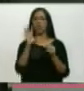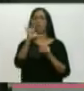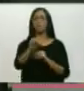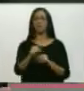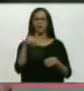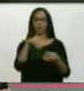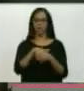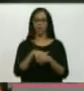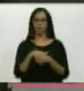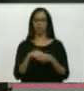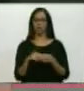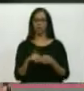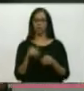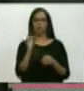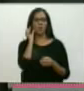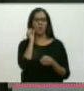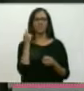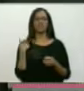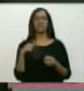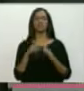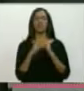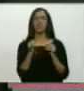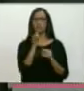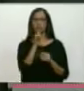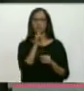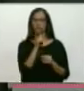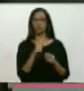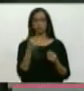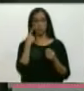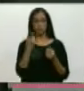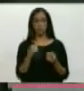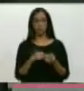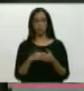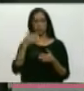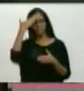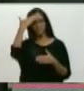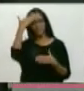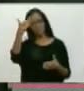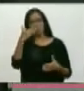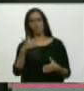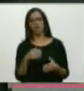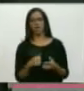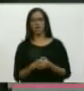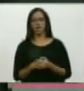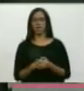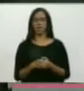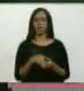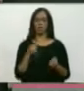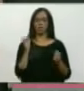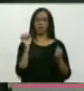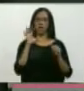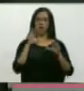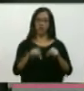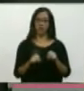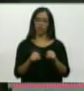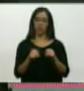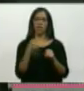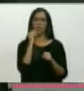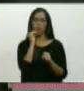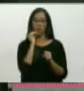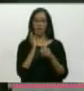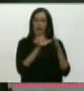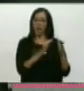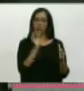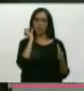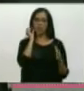esa toda la información. Es más, ustedes vieron a Merlano cuando saludó a Miguel Domínguez. Cuando lo agarraron, el muchacho que estaba al lado de